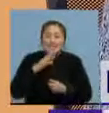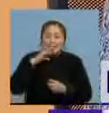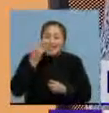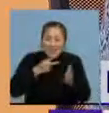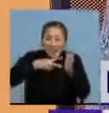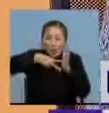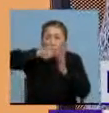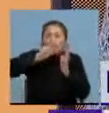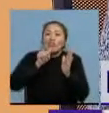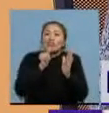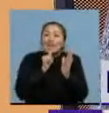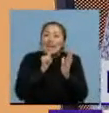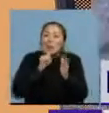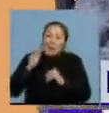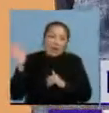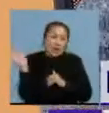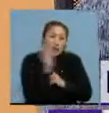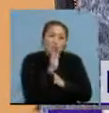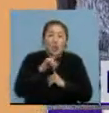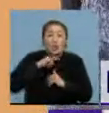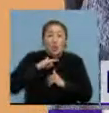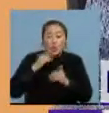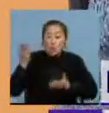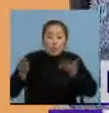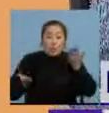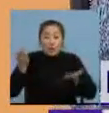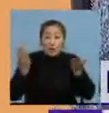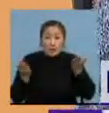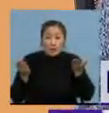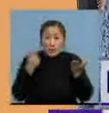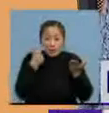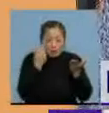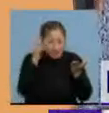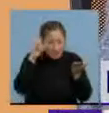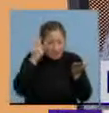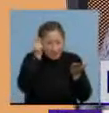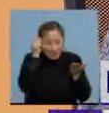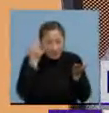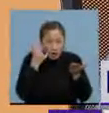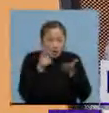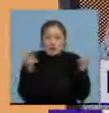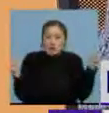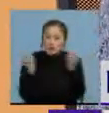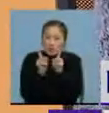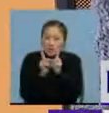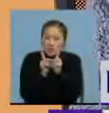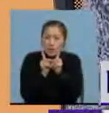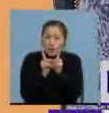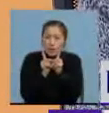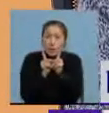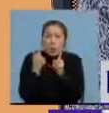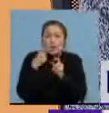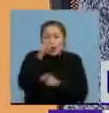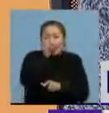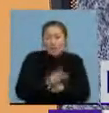aumento del agua en toda la provincia y comparativamente para que usted tenga una idea lo hago así simple un fuera un